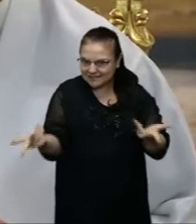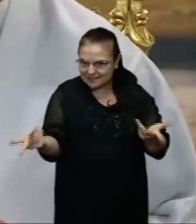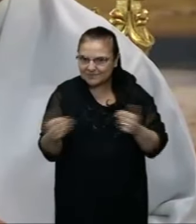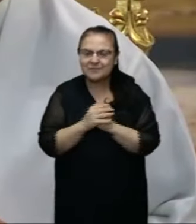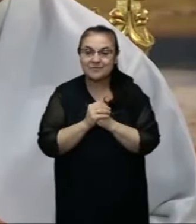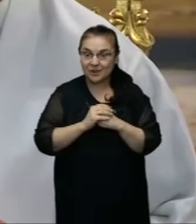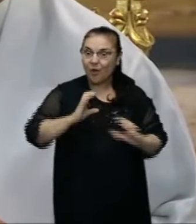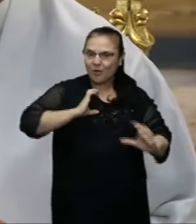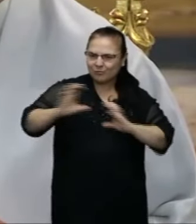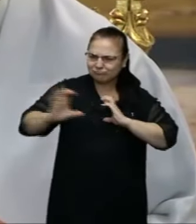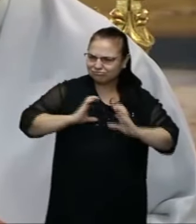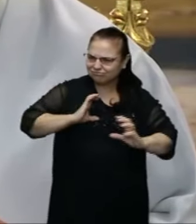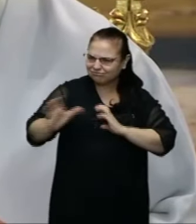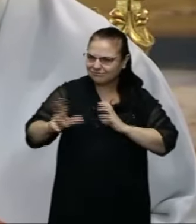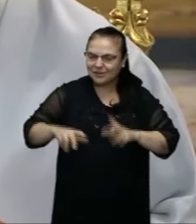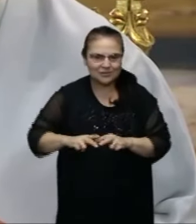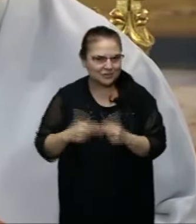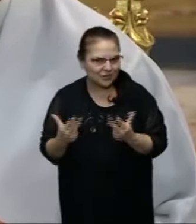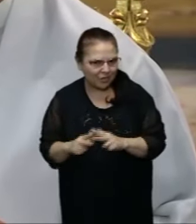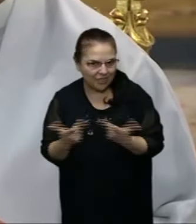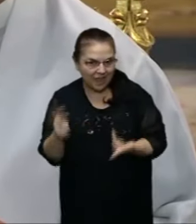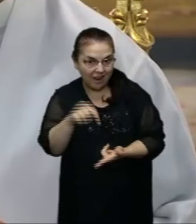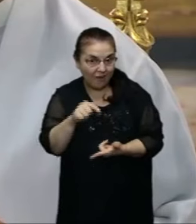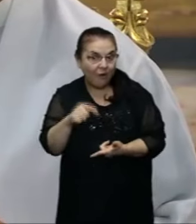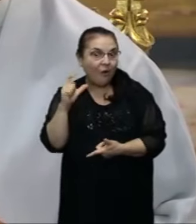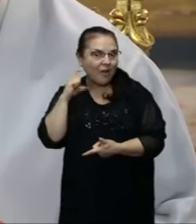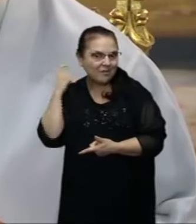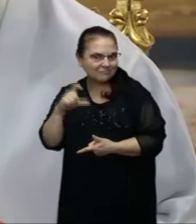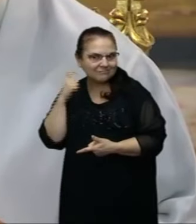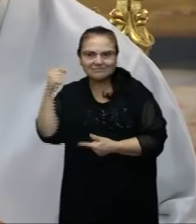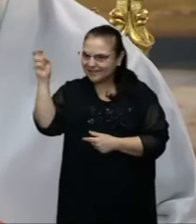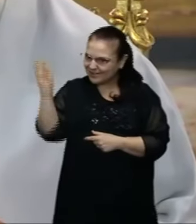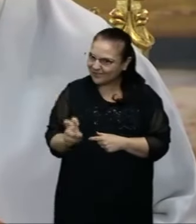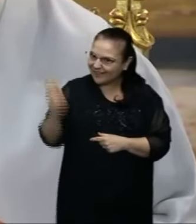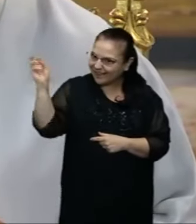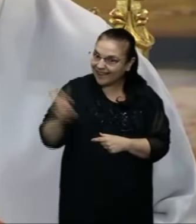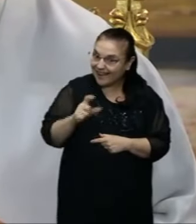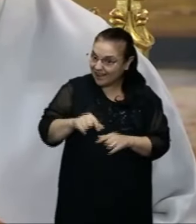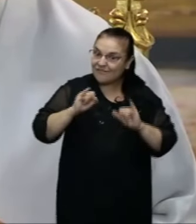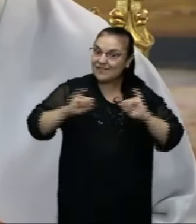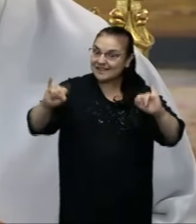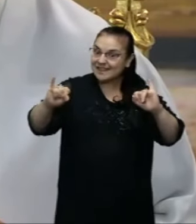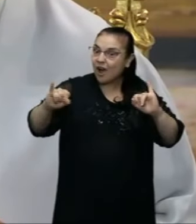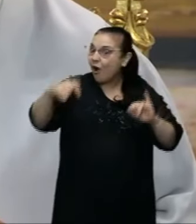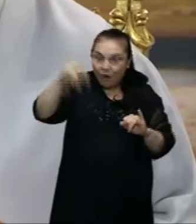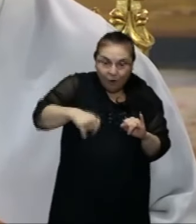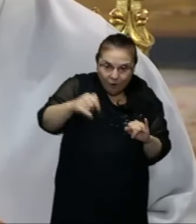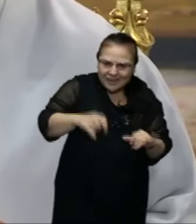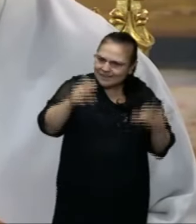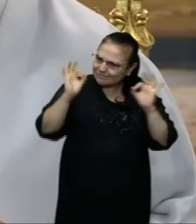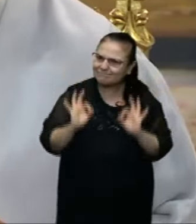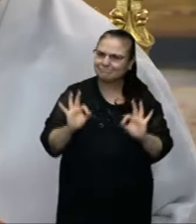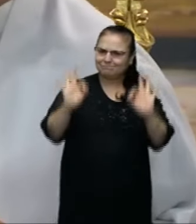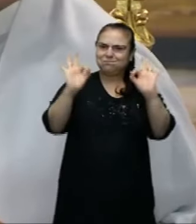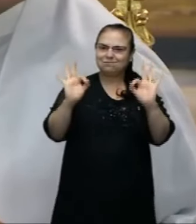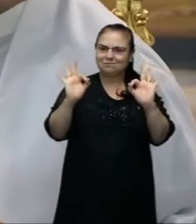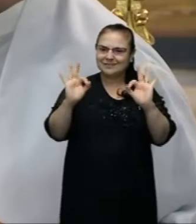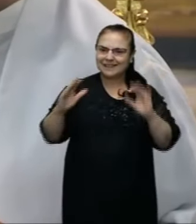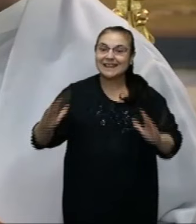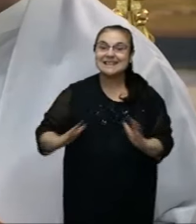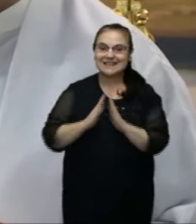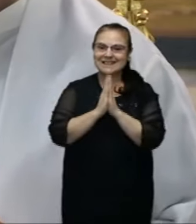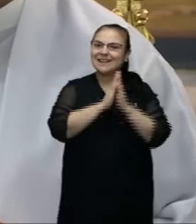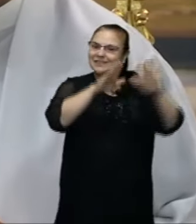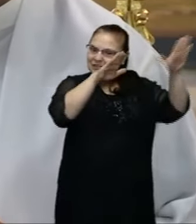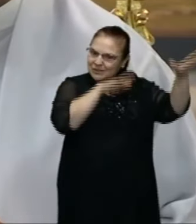Episcopal de Medios de Comunicación Social, que siempre pues, puede venir, como hacemos, en torno a esa fiesta. Pero es que es hoy justamente el santo patrón nuestro,